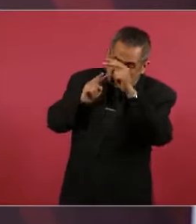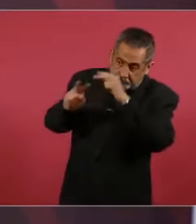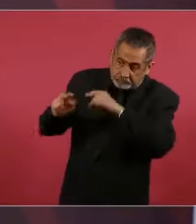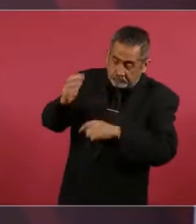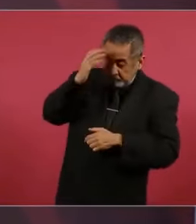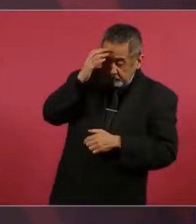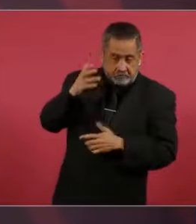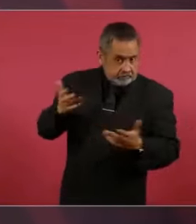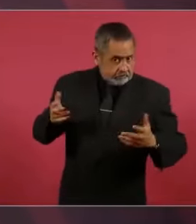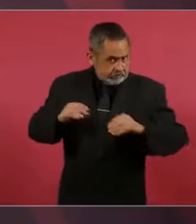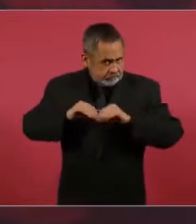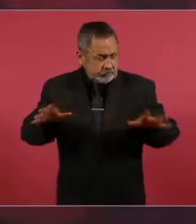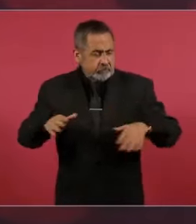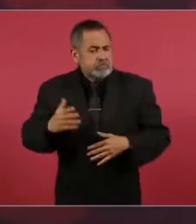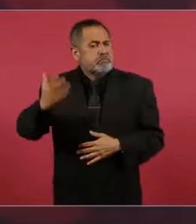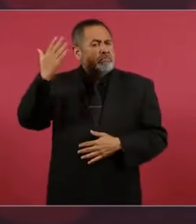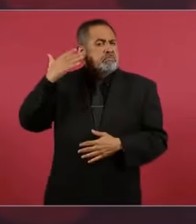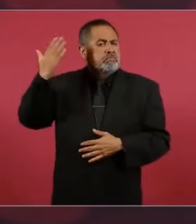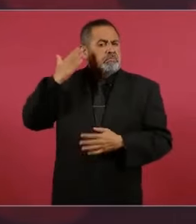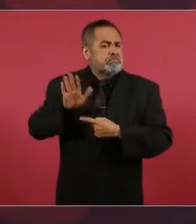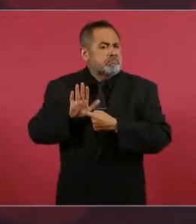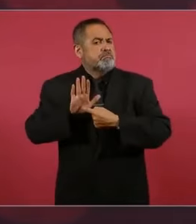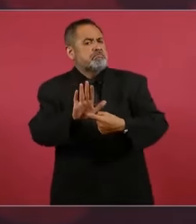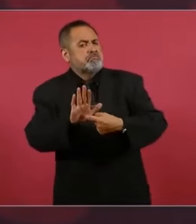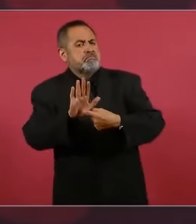De esto no se hablaba antes,